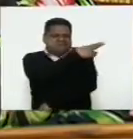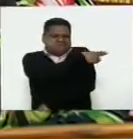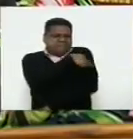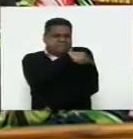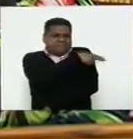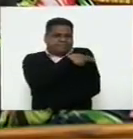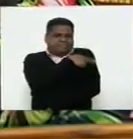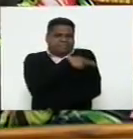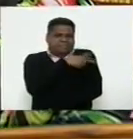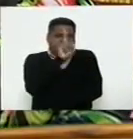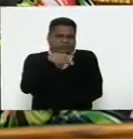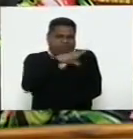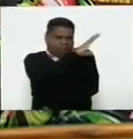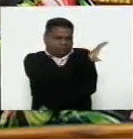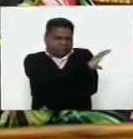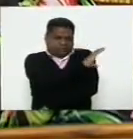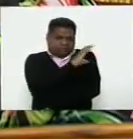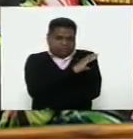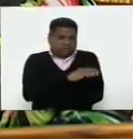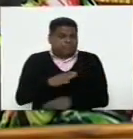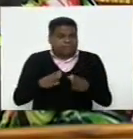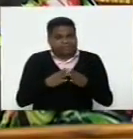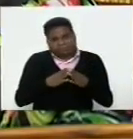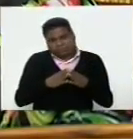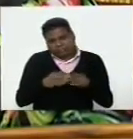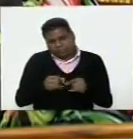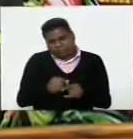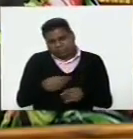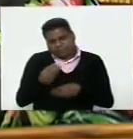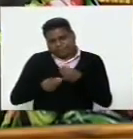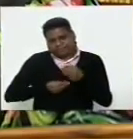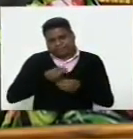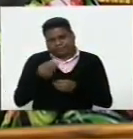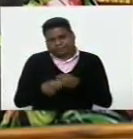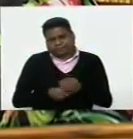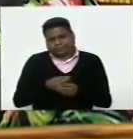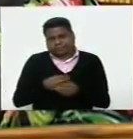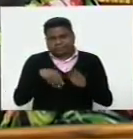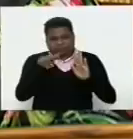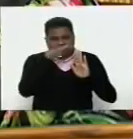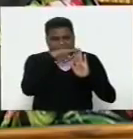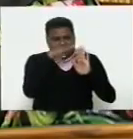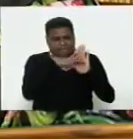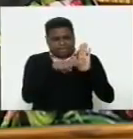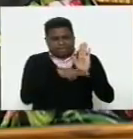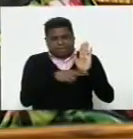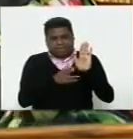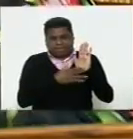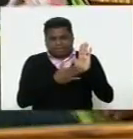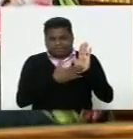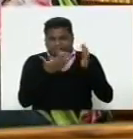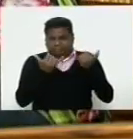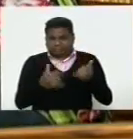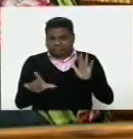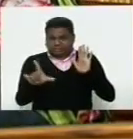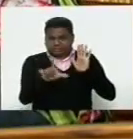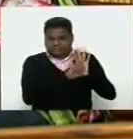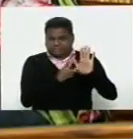y velar por la aplicación y cumplimiento de las disposiciones del presente